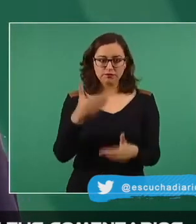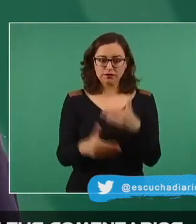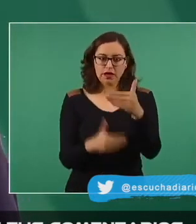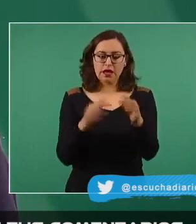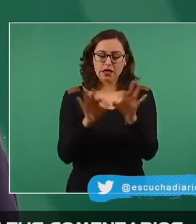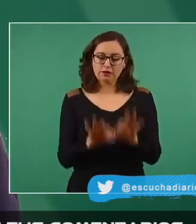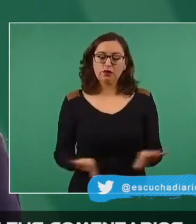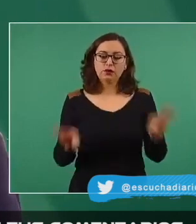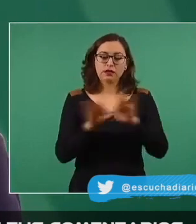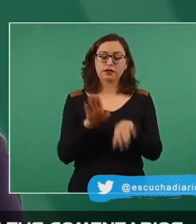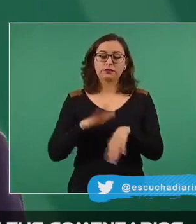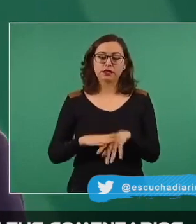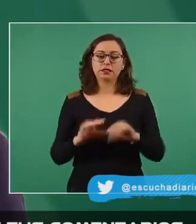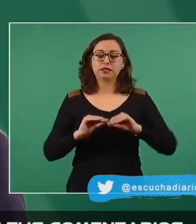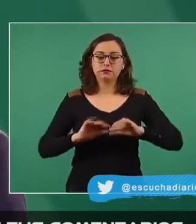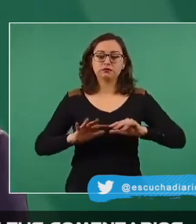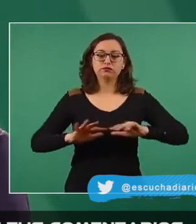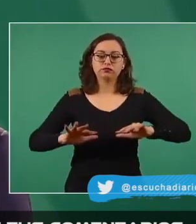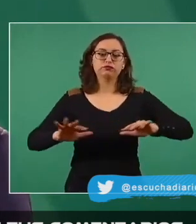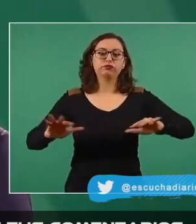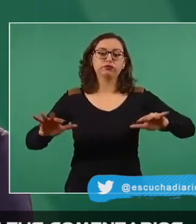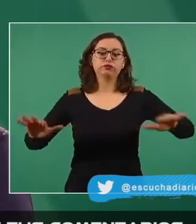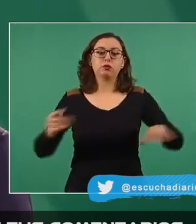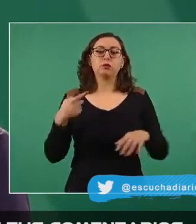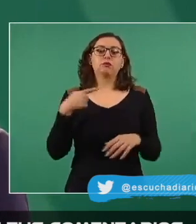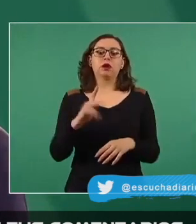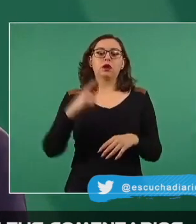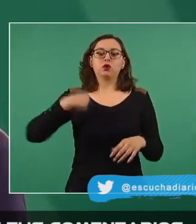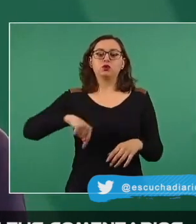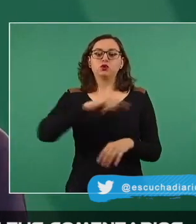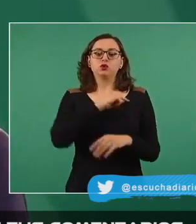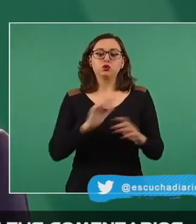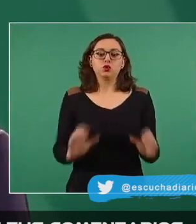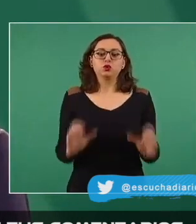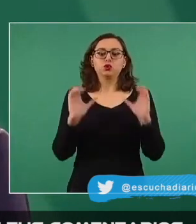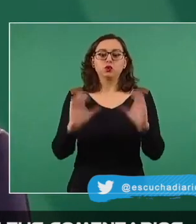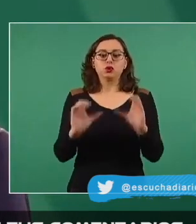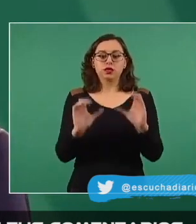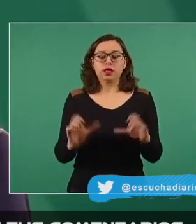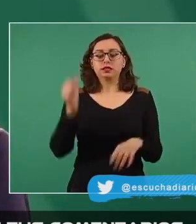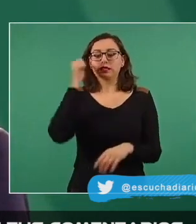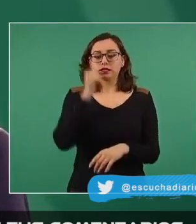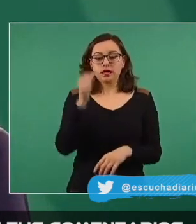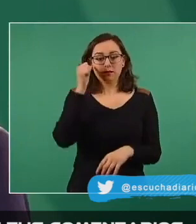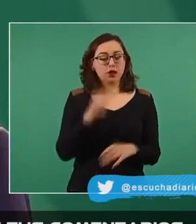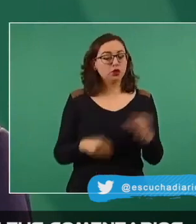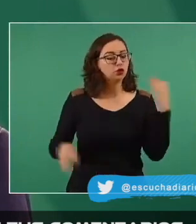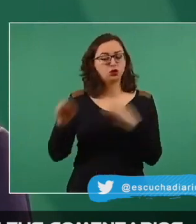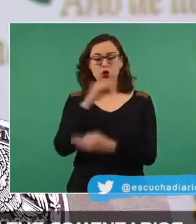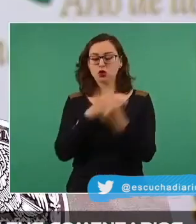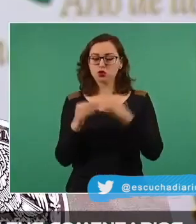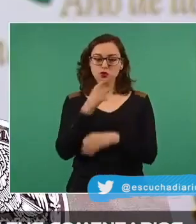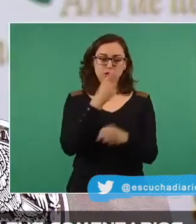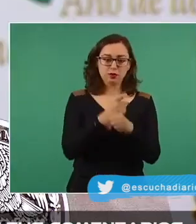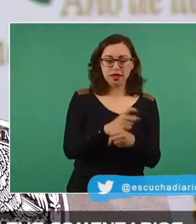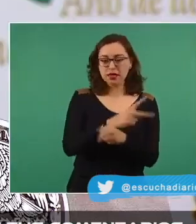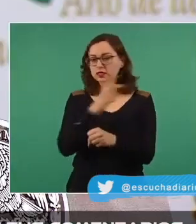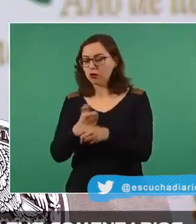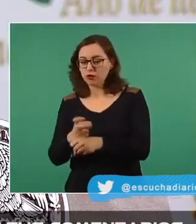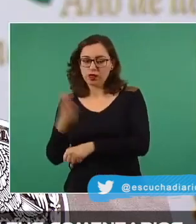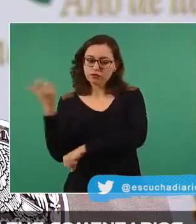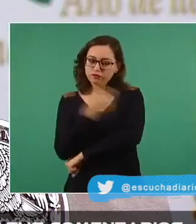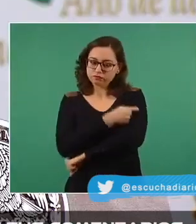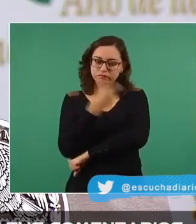79% el martes 24 provenientes de eeuu llegará en un millón 900 a 1.340